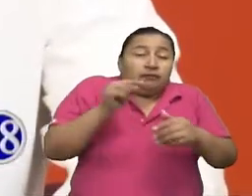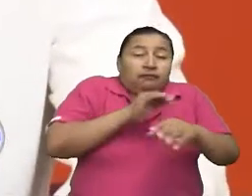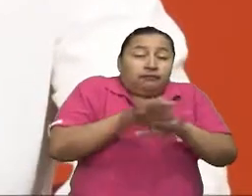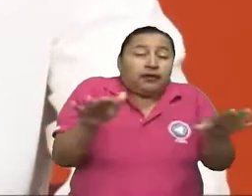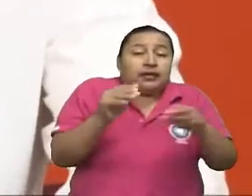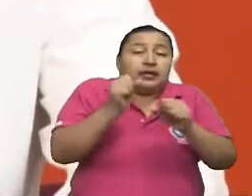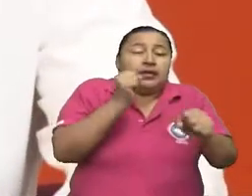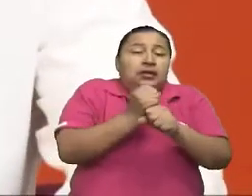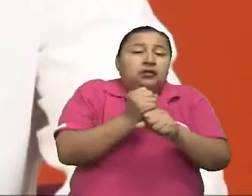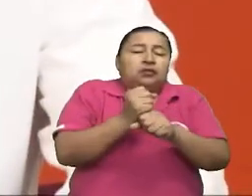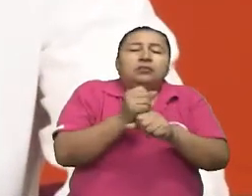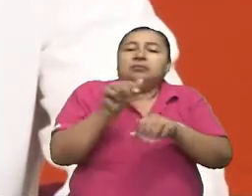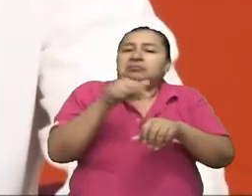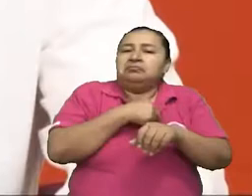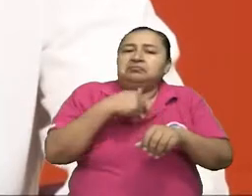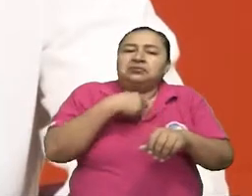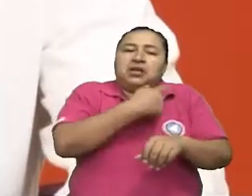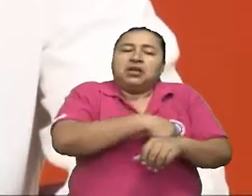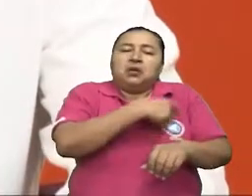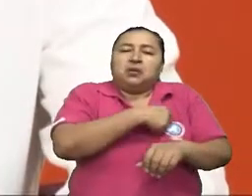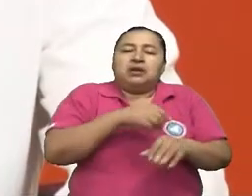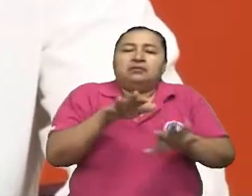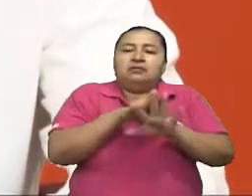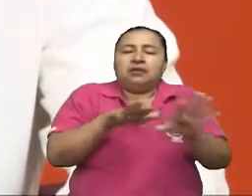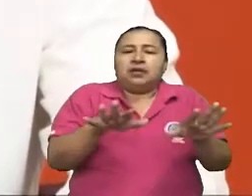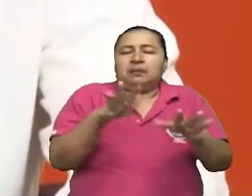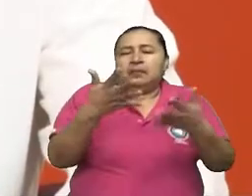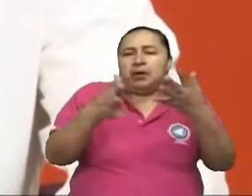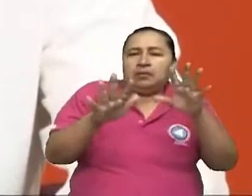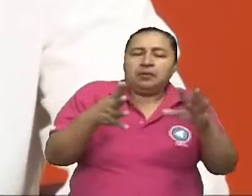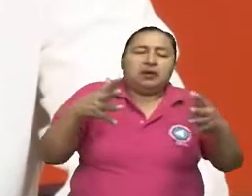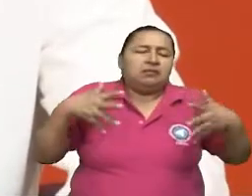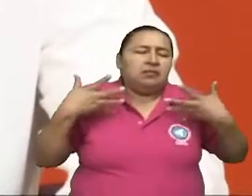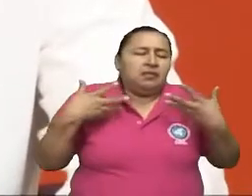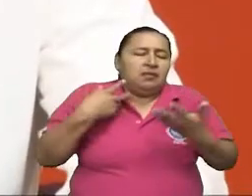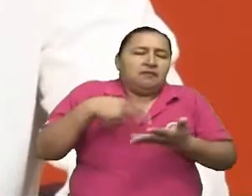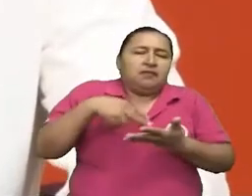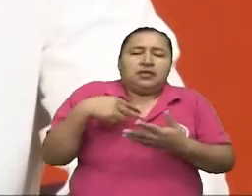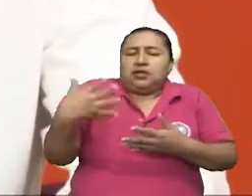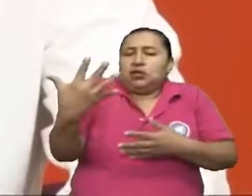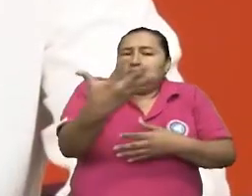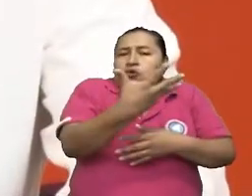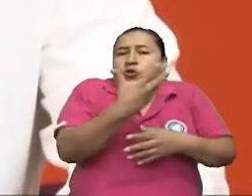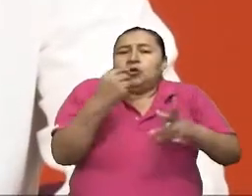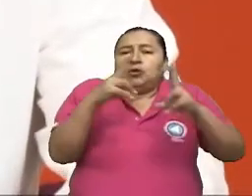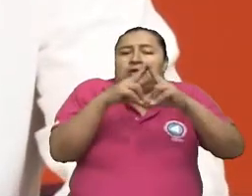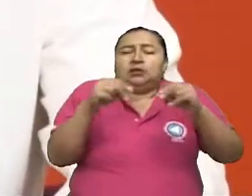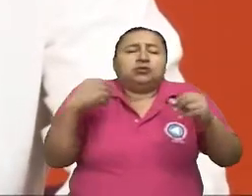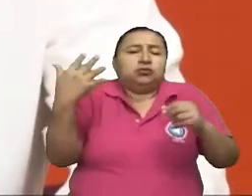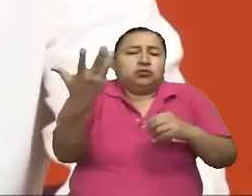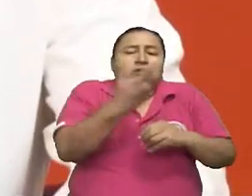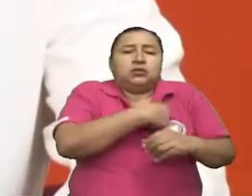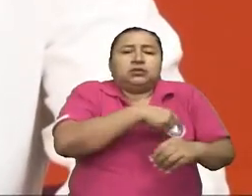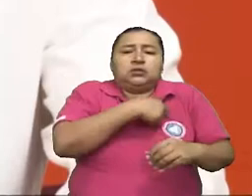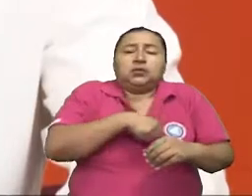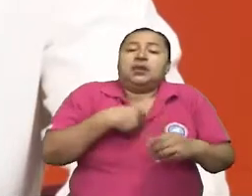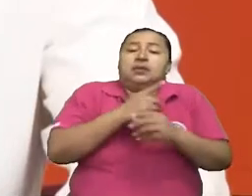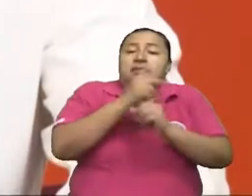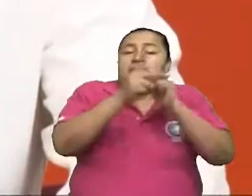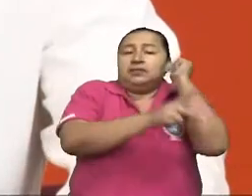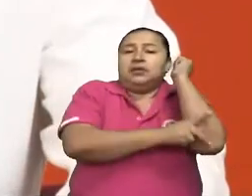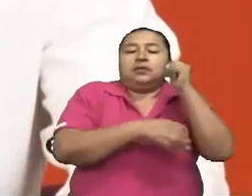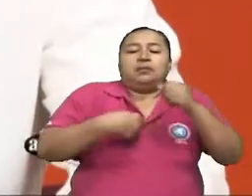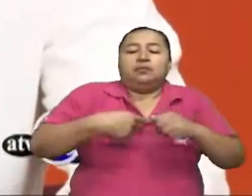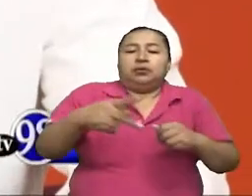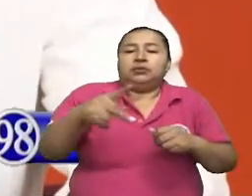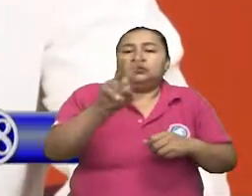estará cerrando con una fiesta colorida en todo el país, en todas las calles del país, el próximo 28